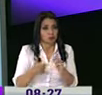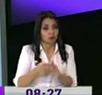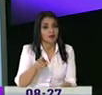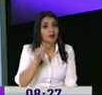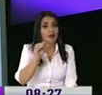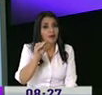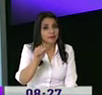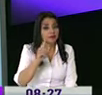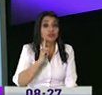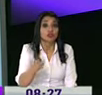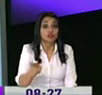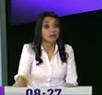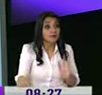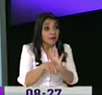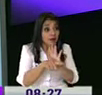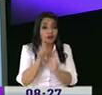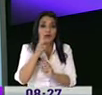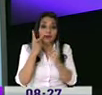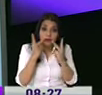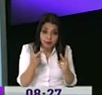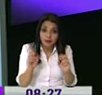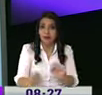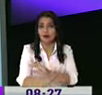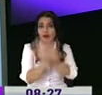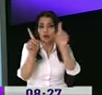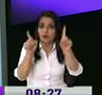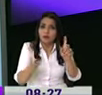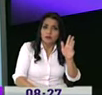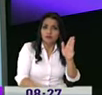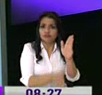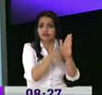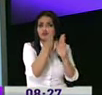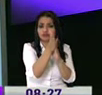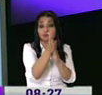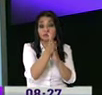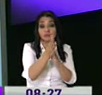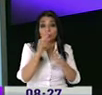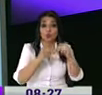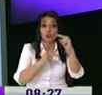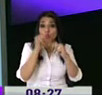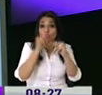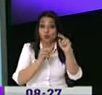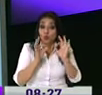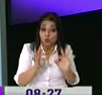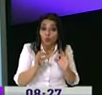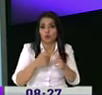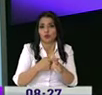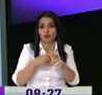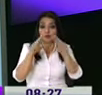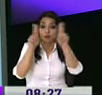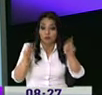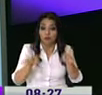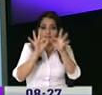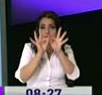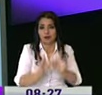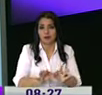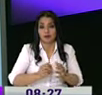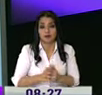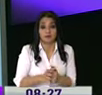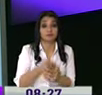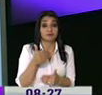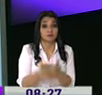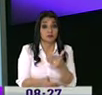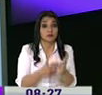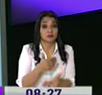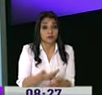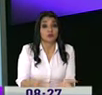agoreros de mal, pero se nota, necesitan un muro de contención urgentemente. El puente se va a caer si no es reparado, y tendremos más adelante